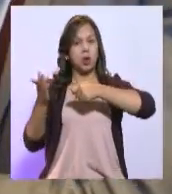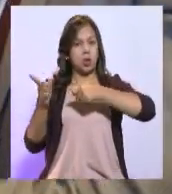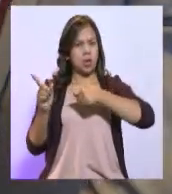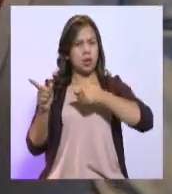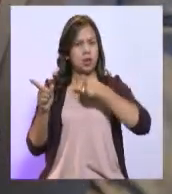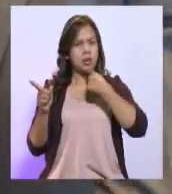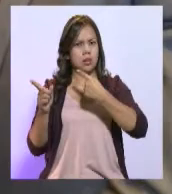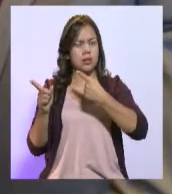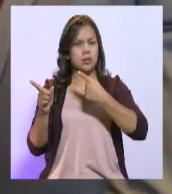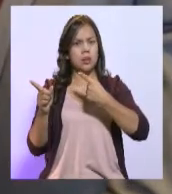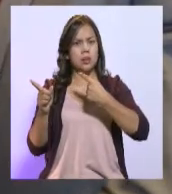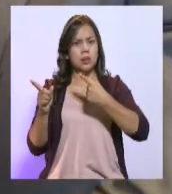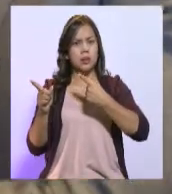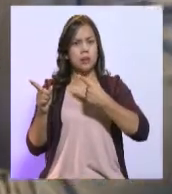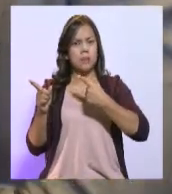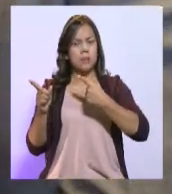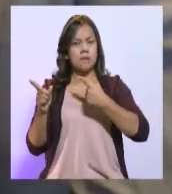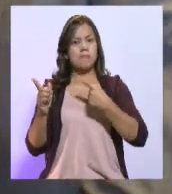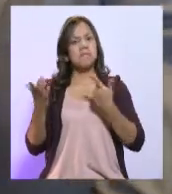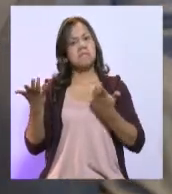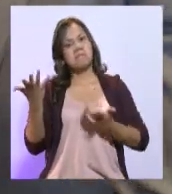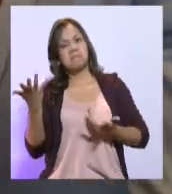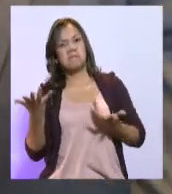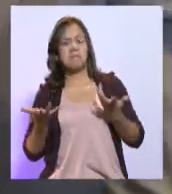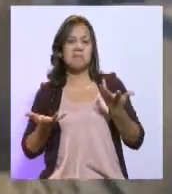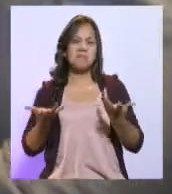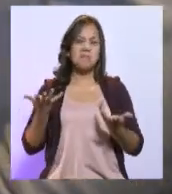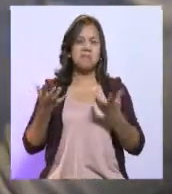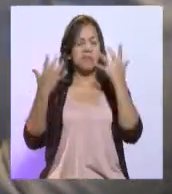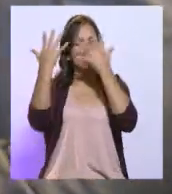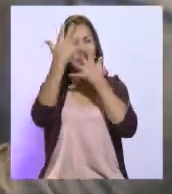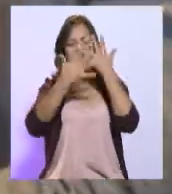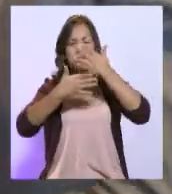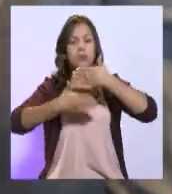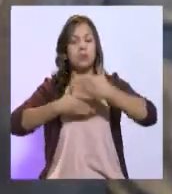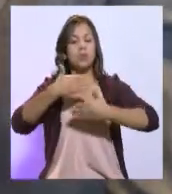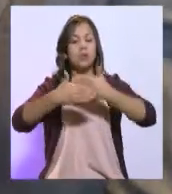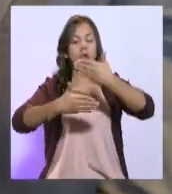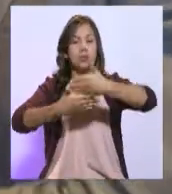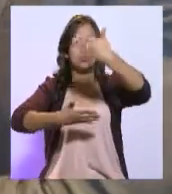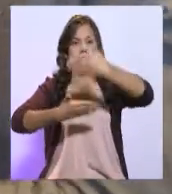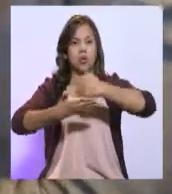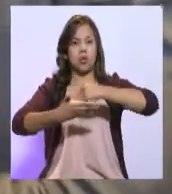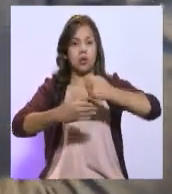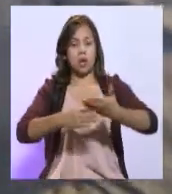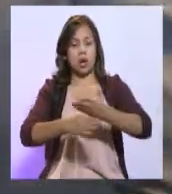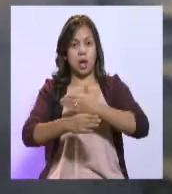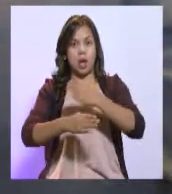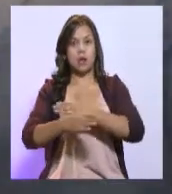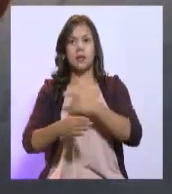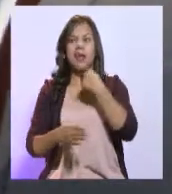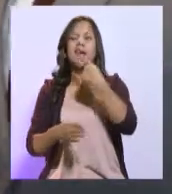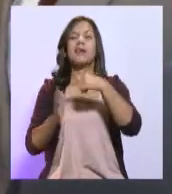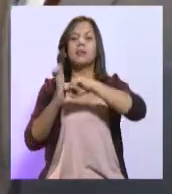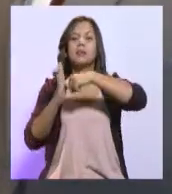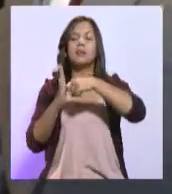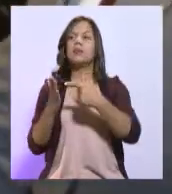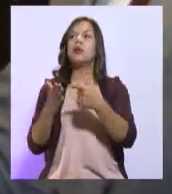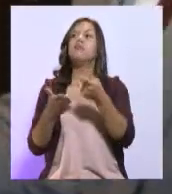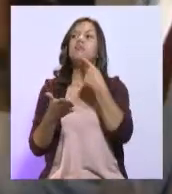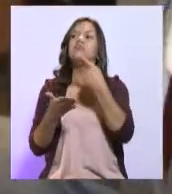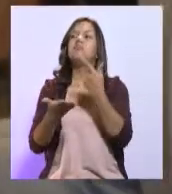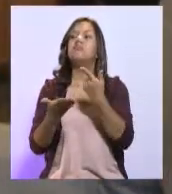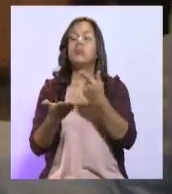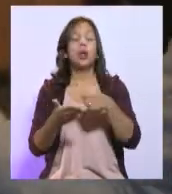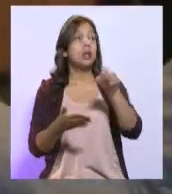se establecen algunas irregularidades en el proceso contractual, precontractual. ¿Qué es lo que dice la Contraloría? Bueno, no solamente la